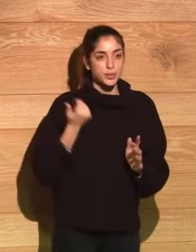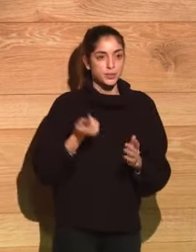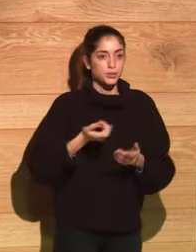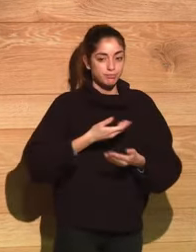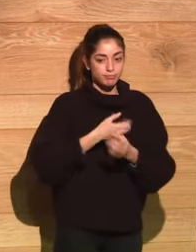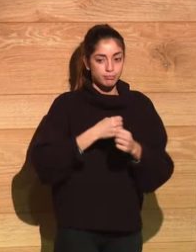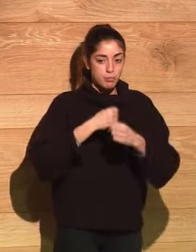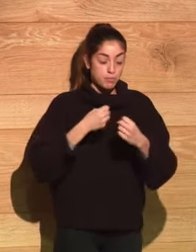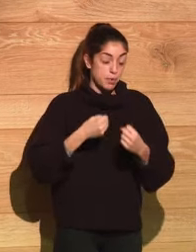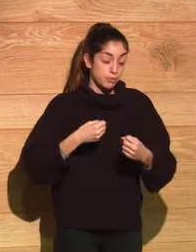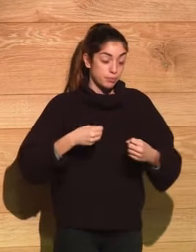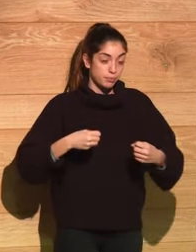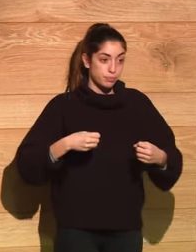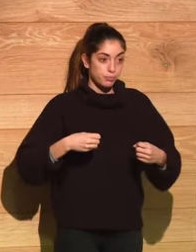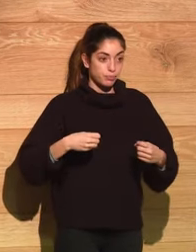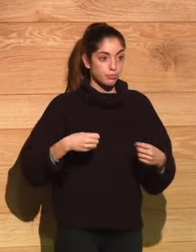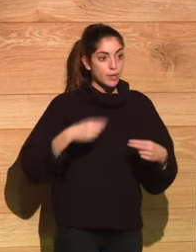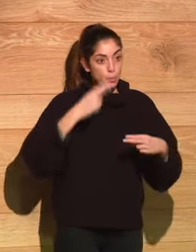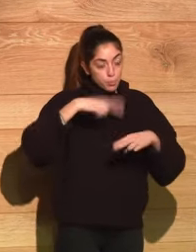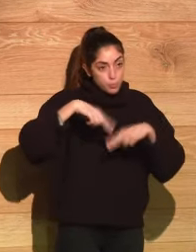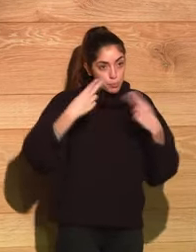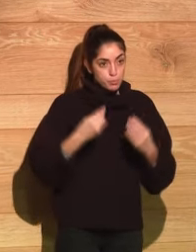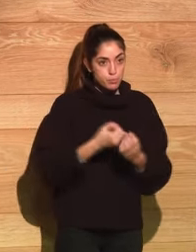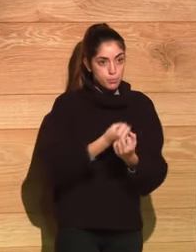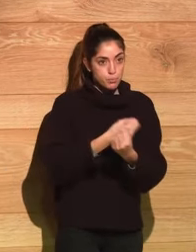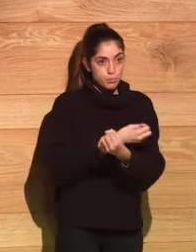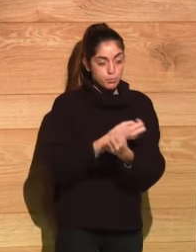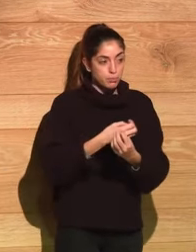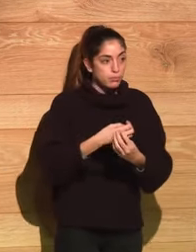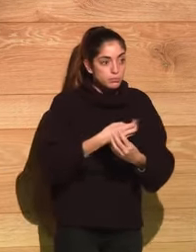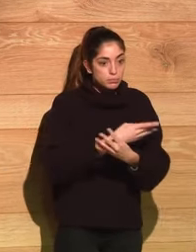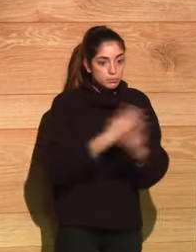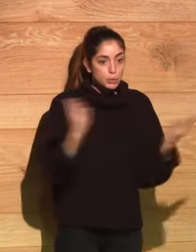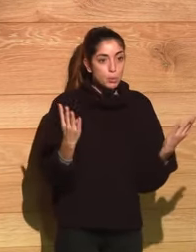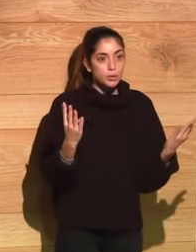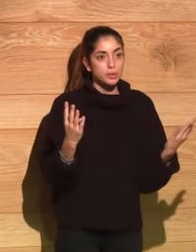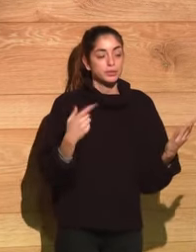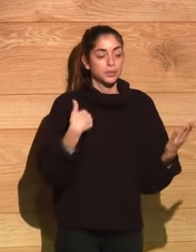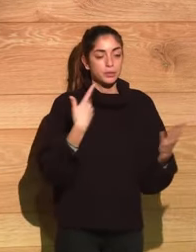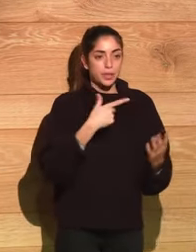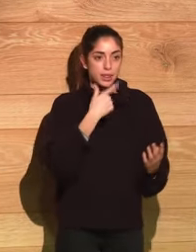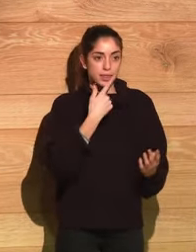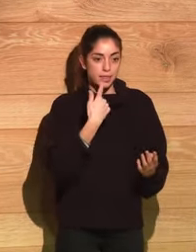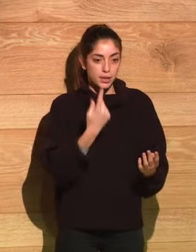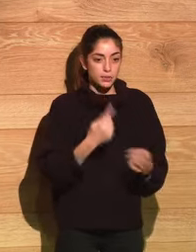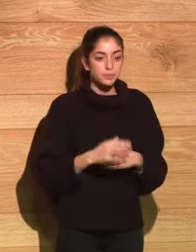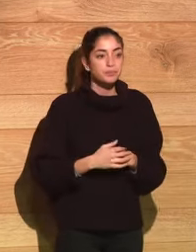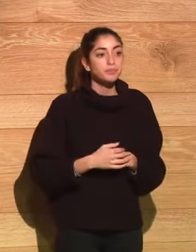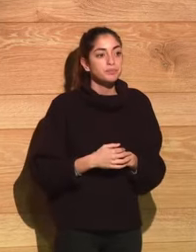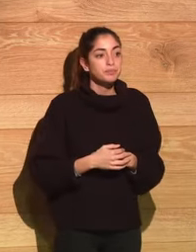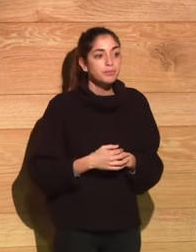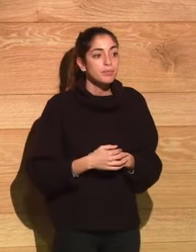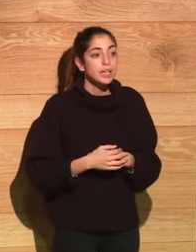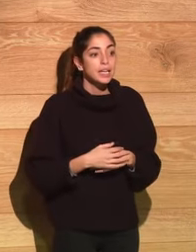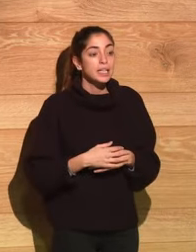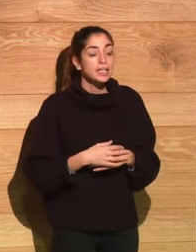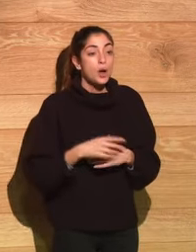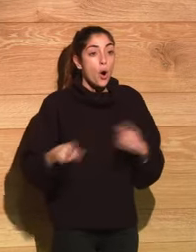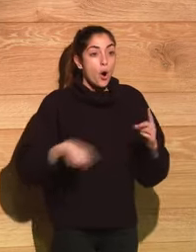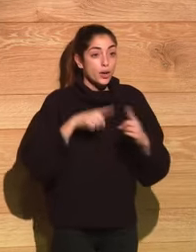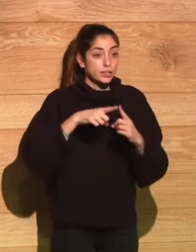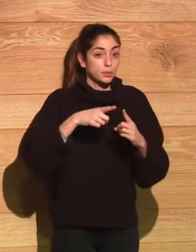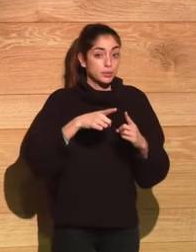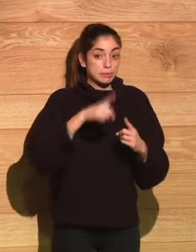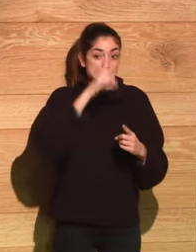que acabaron realmente en la posibilidad de crear una colección de textos, que es la que inauguramos hoy, para poder rescatar